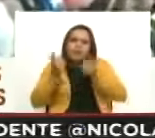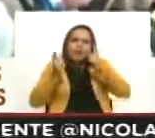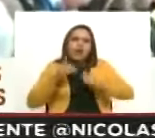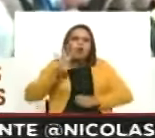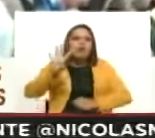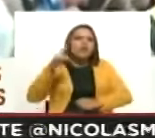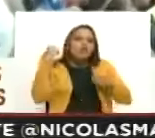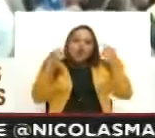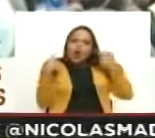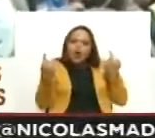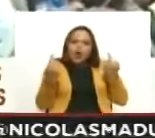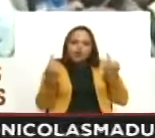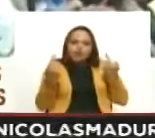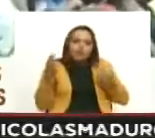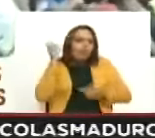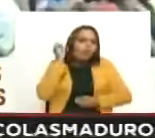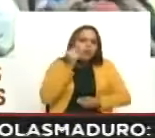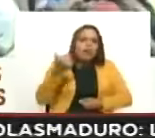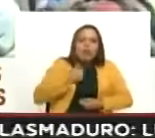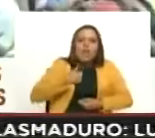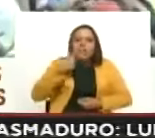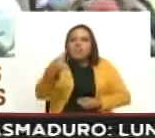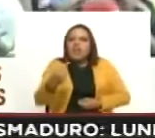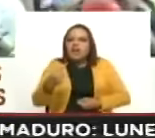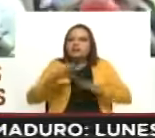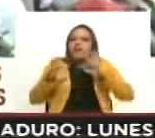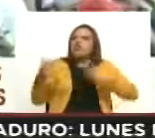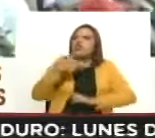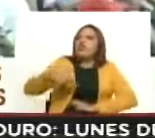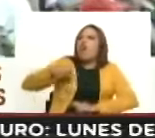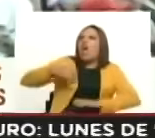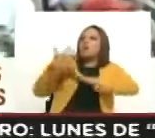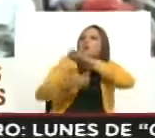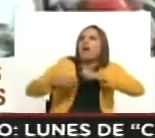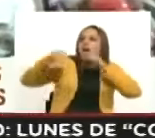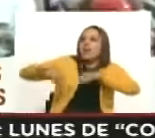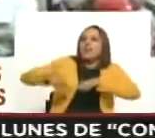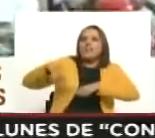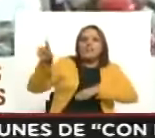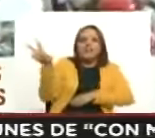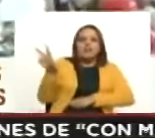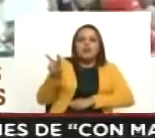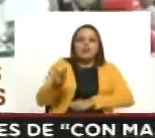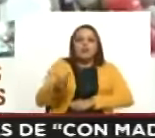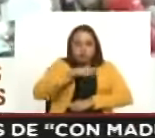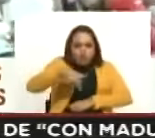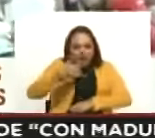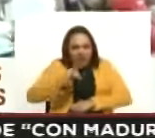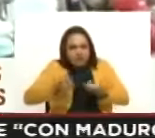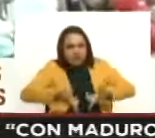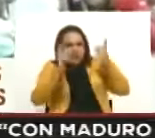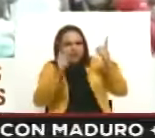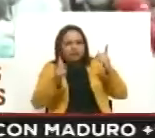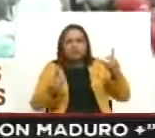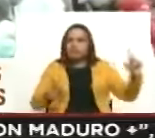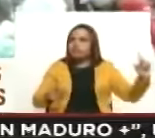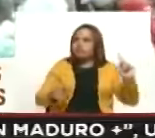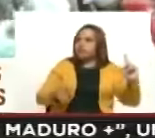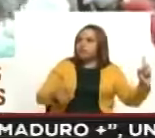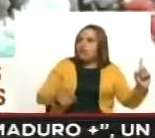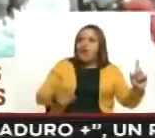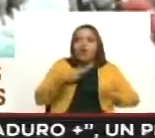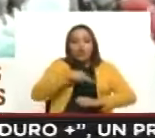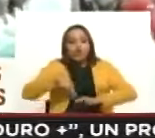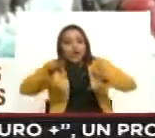locos o locas vengan a decirle al país, vamos a incendiar este país. ¿Lo vamos a permitir? ¿Estamos dispuestos a asumir esta